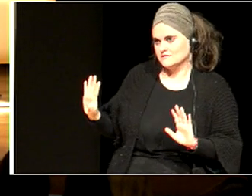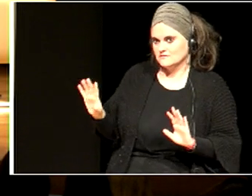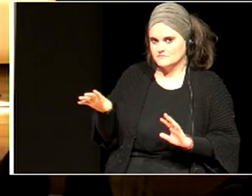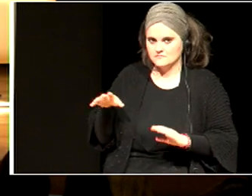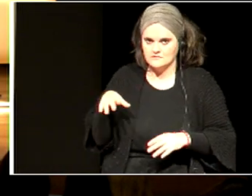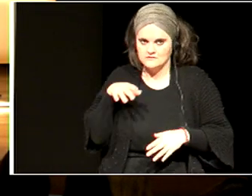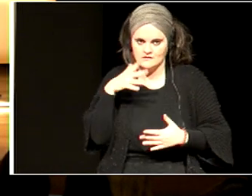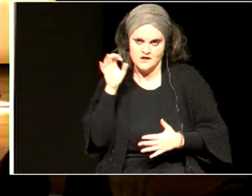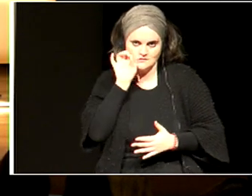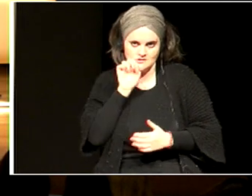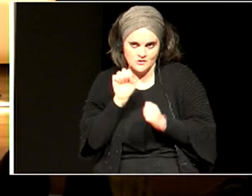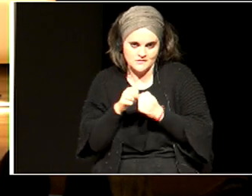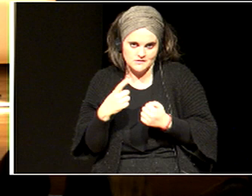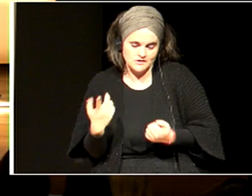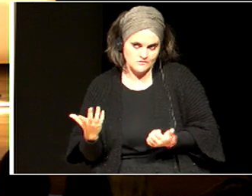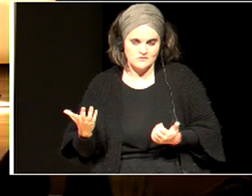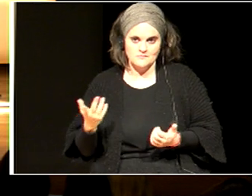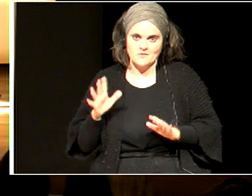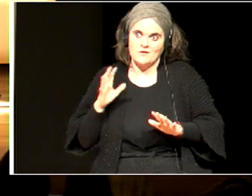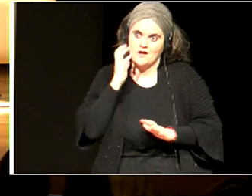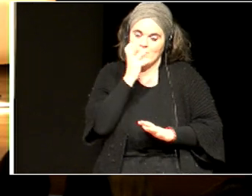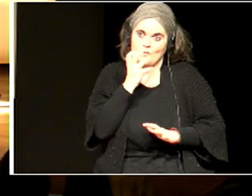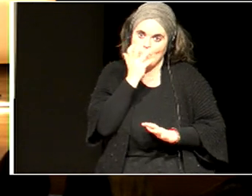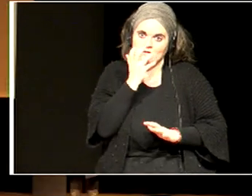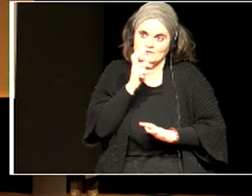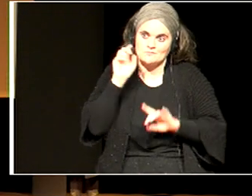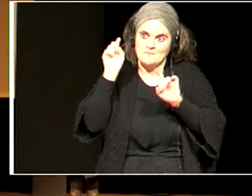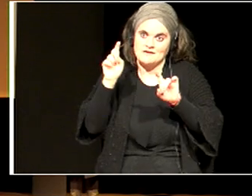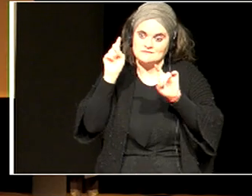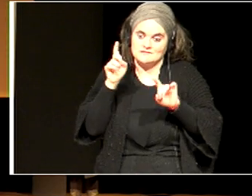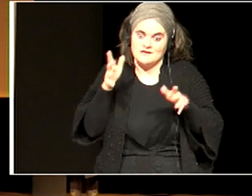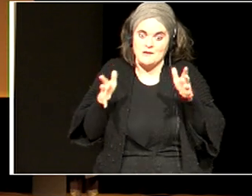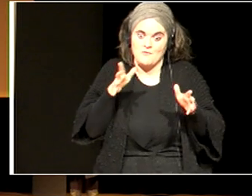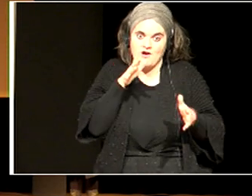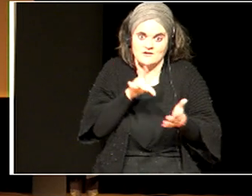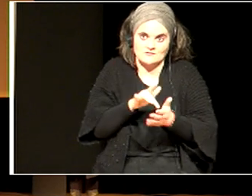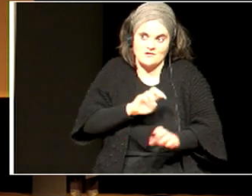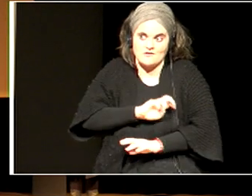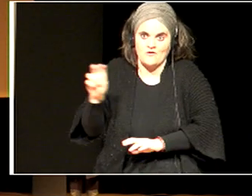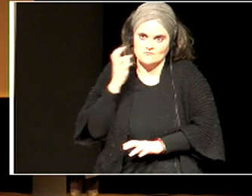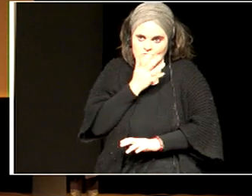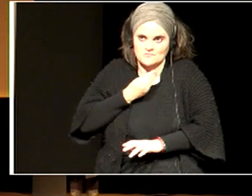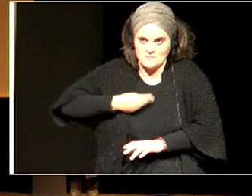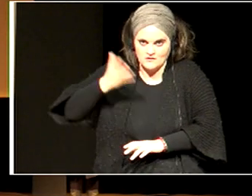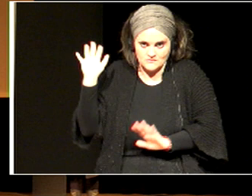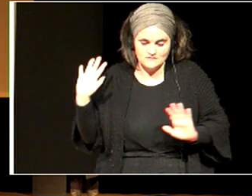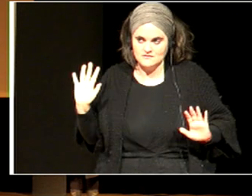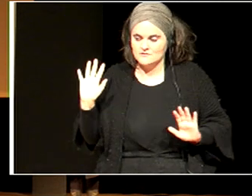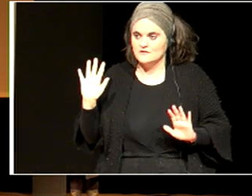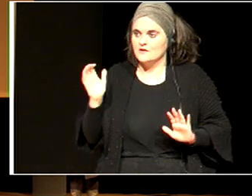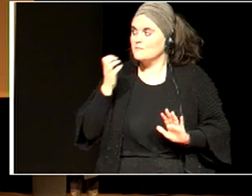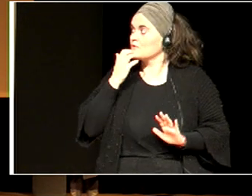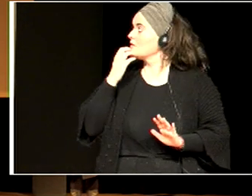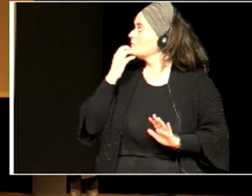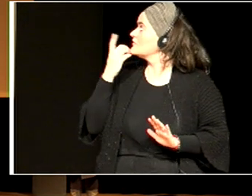del siglo 21 quizás hay cuentos un poco más para enseñarnos ya de esta época que nos enseña por ejemplo esta linda